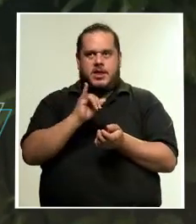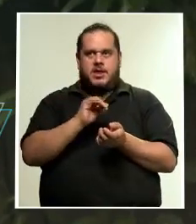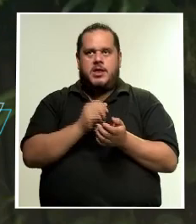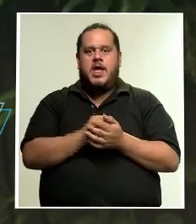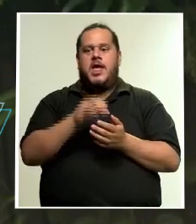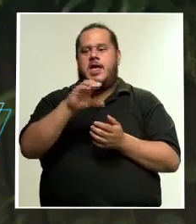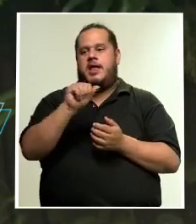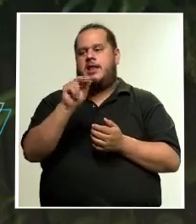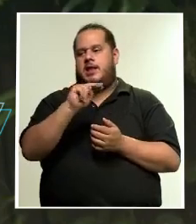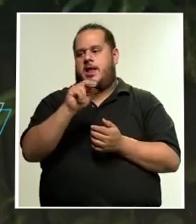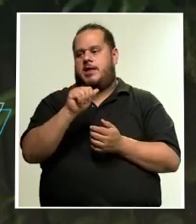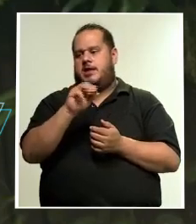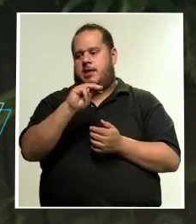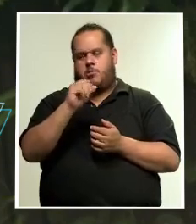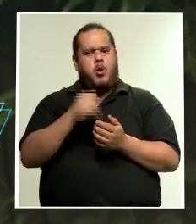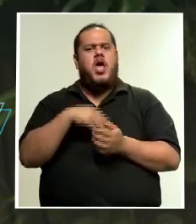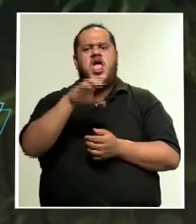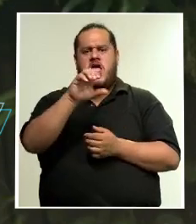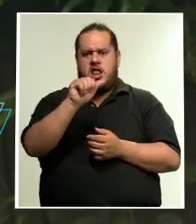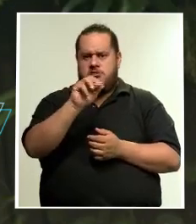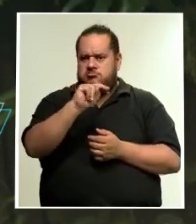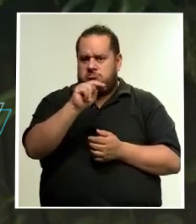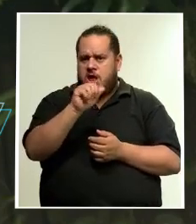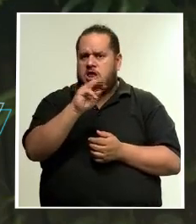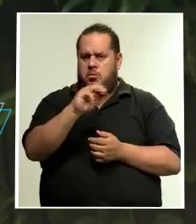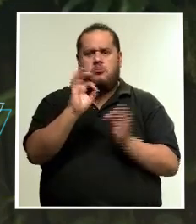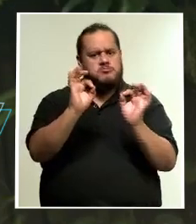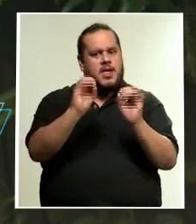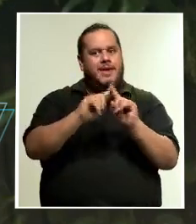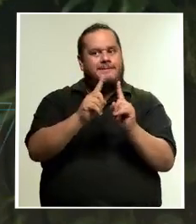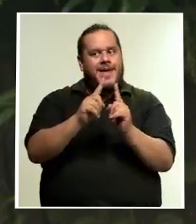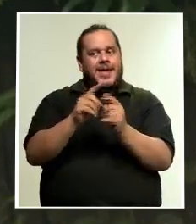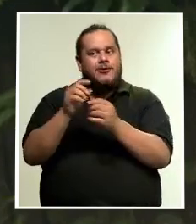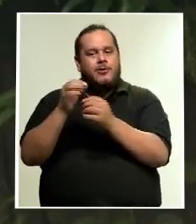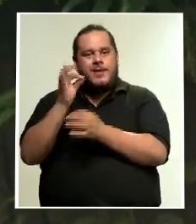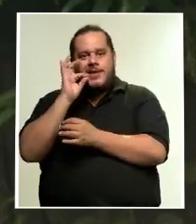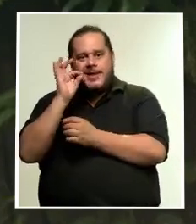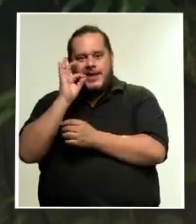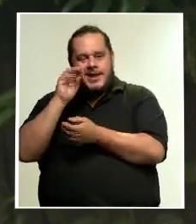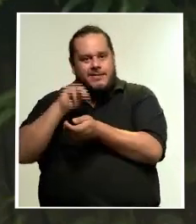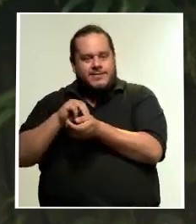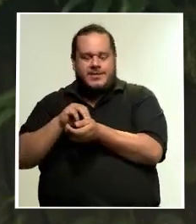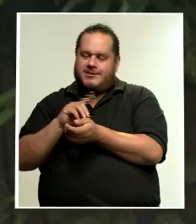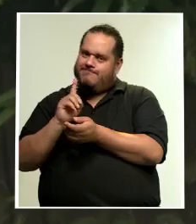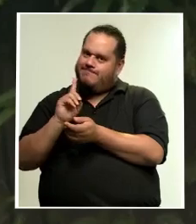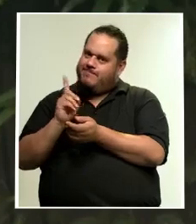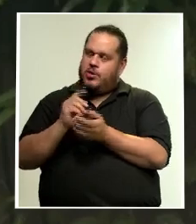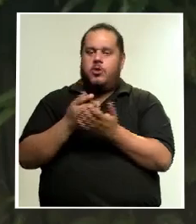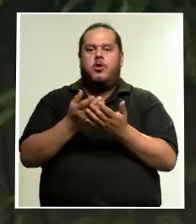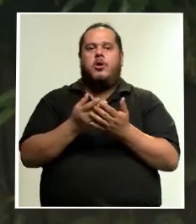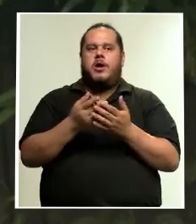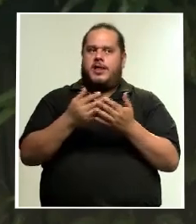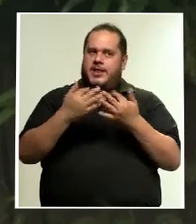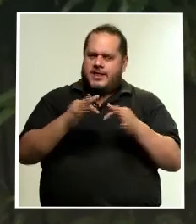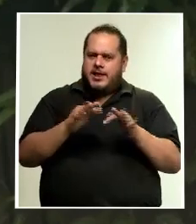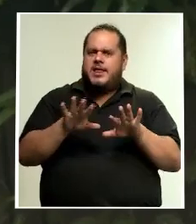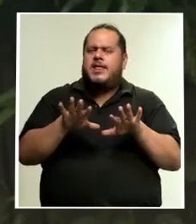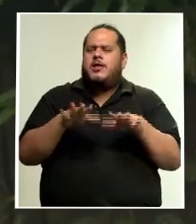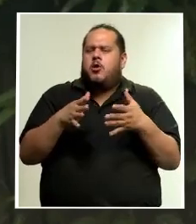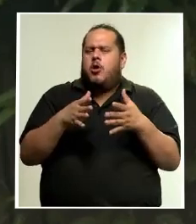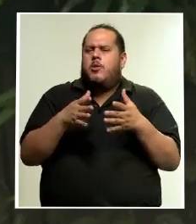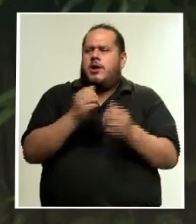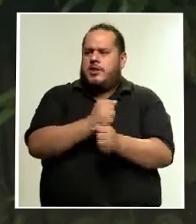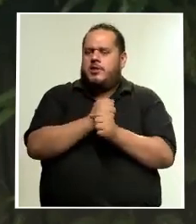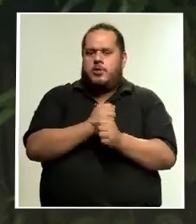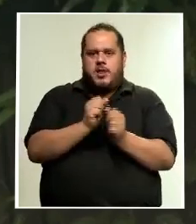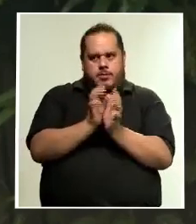cáñamo. Entonces, el problema no está en el cáñamo, el problema está en el cannabis medicinal. La manera en que se va a tratar, la manera en que se va a expandir, la manera de la seguridad